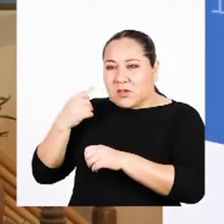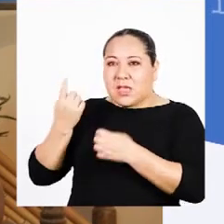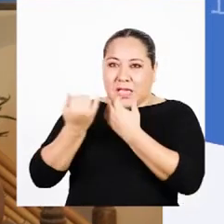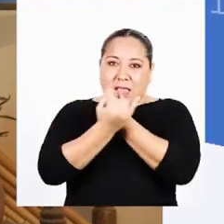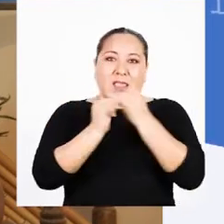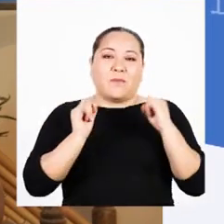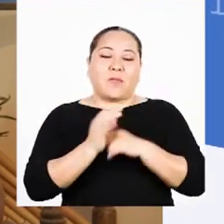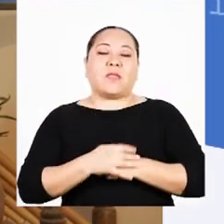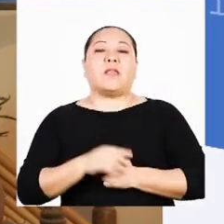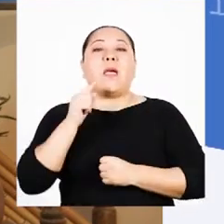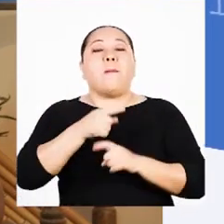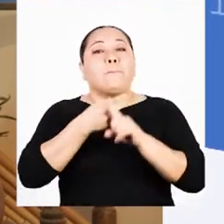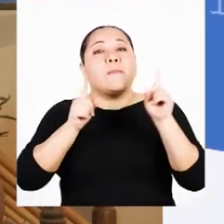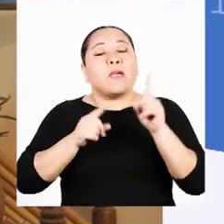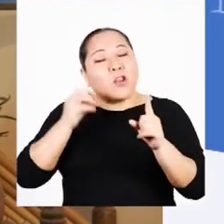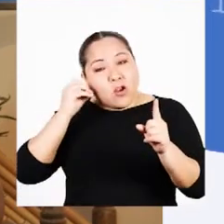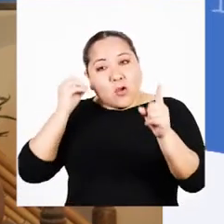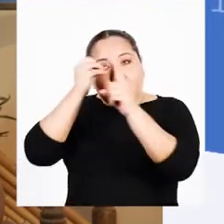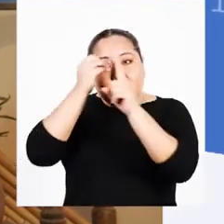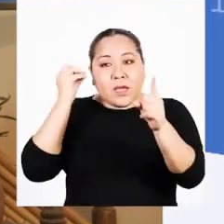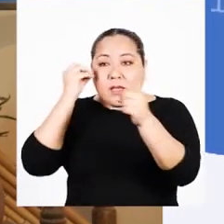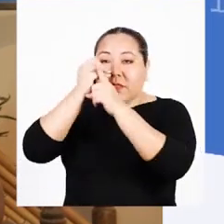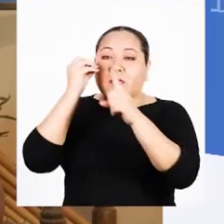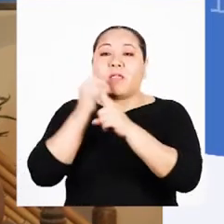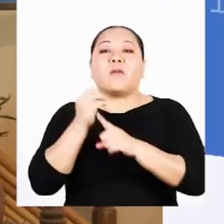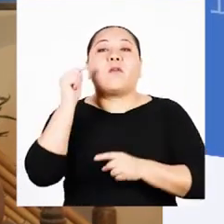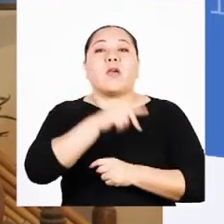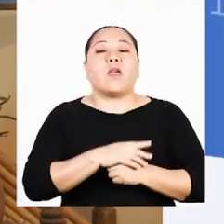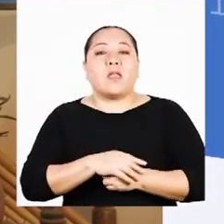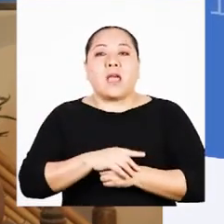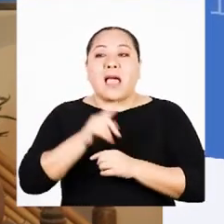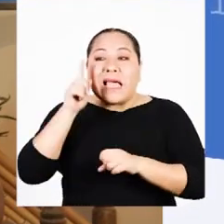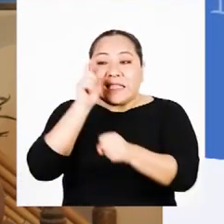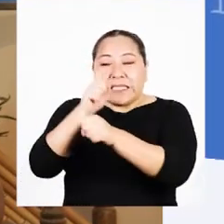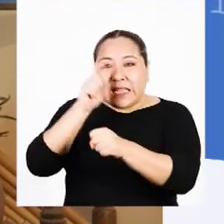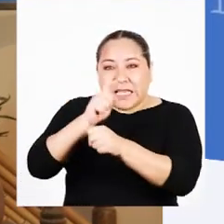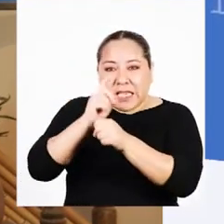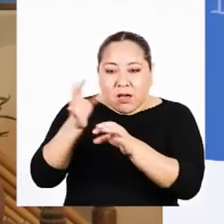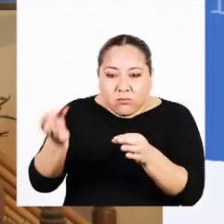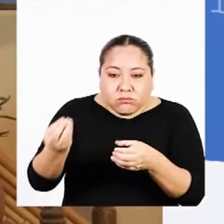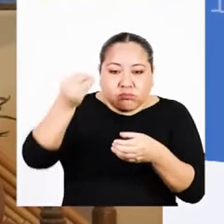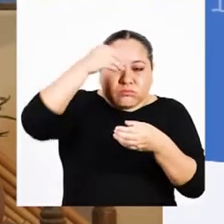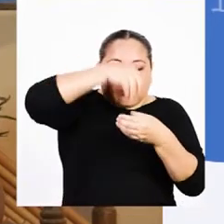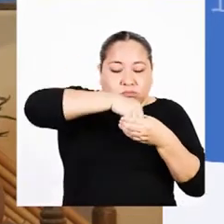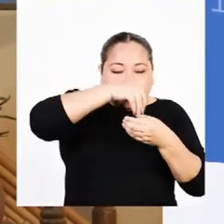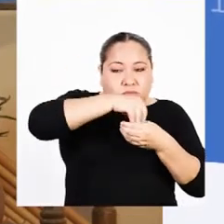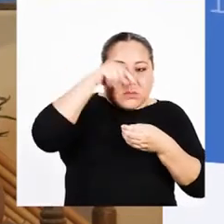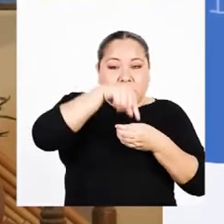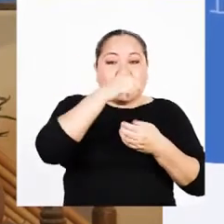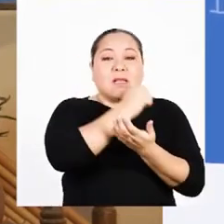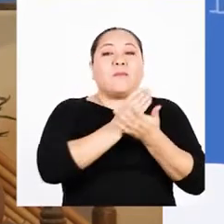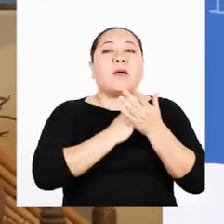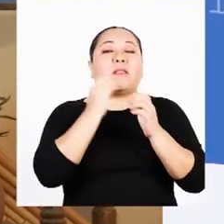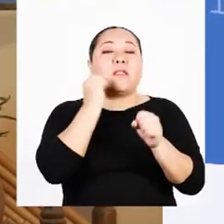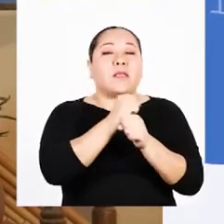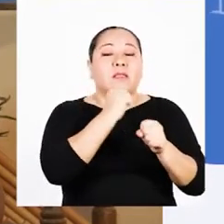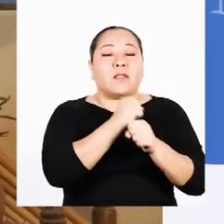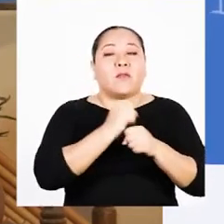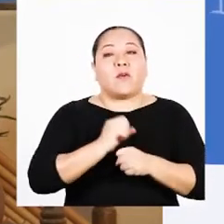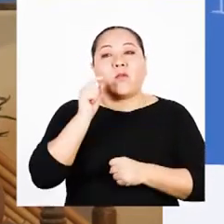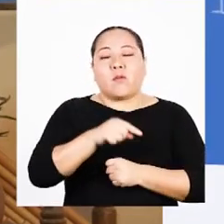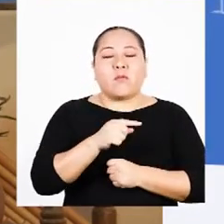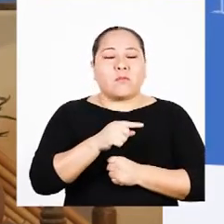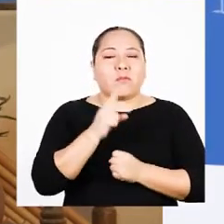República. Sin embargo, el objetivo era occidentalizarlos e insertarlos en el sector productivo,